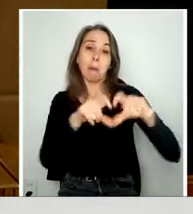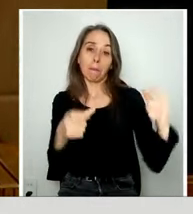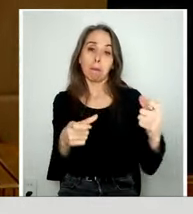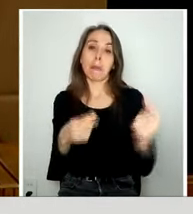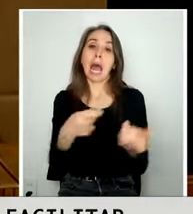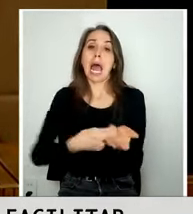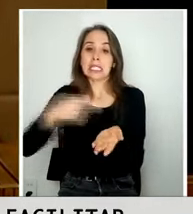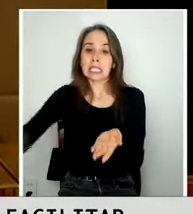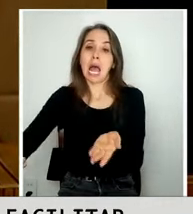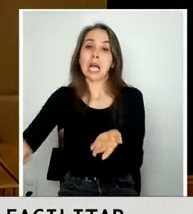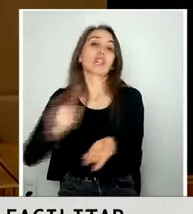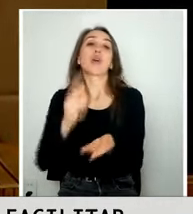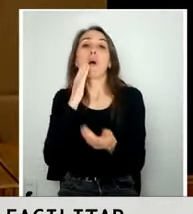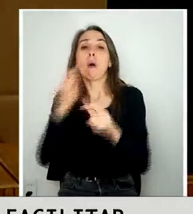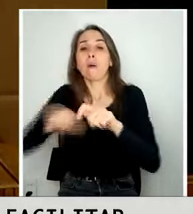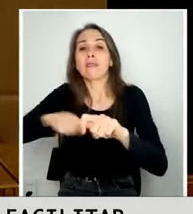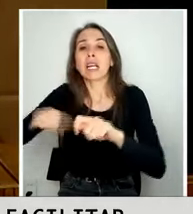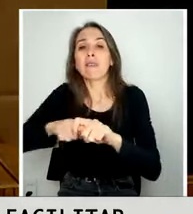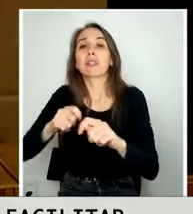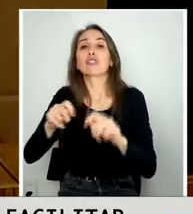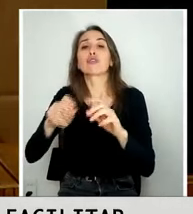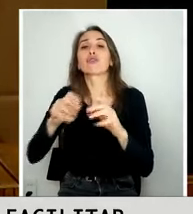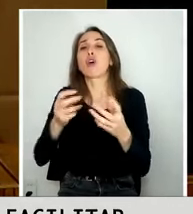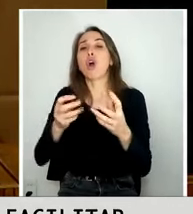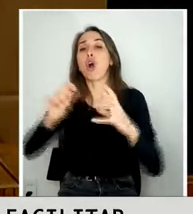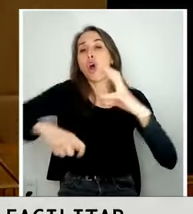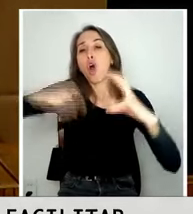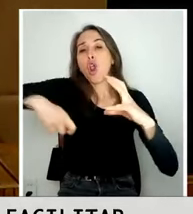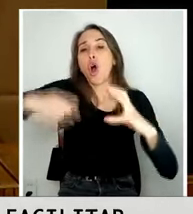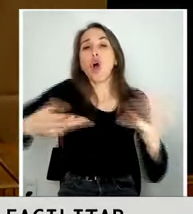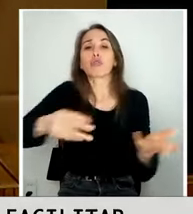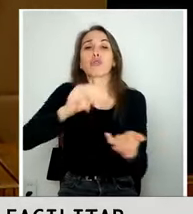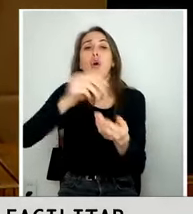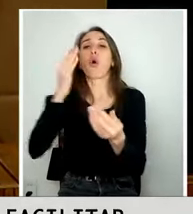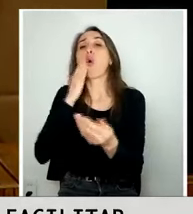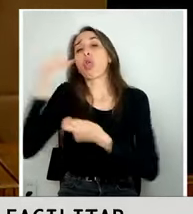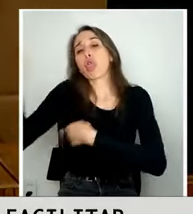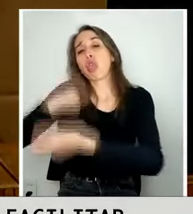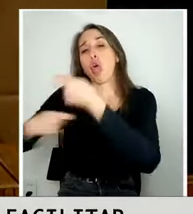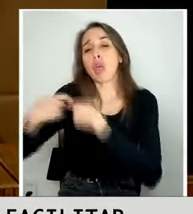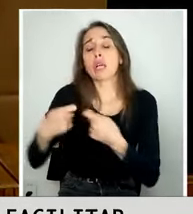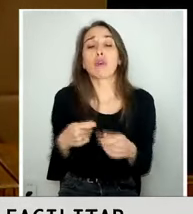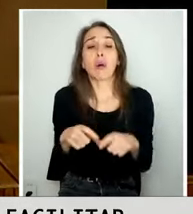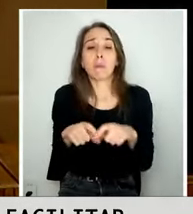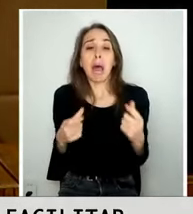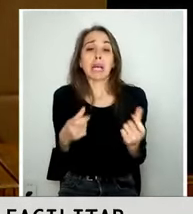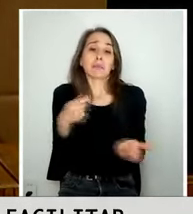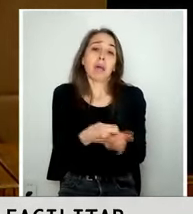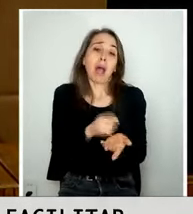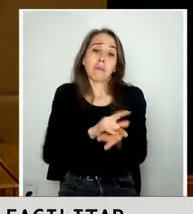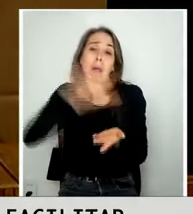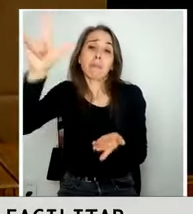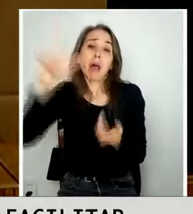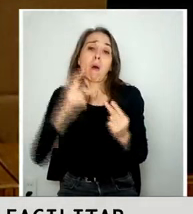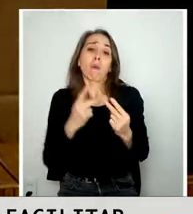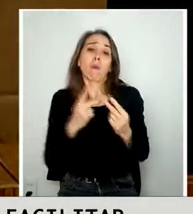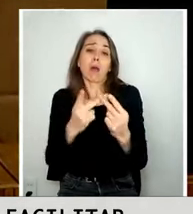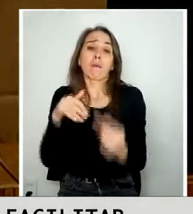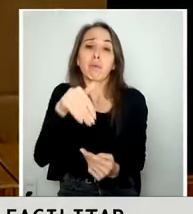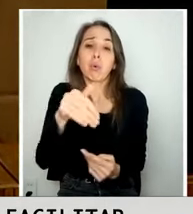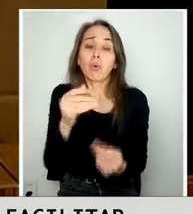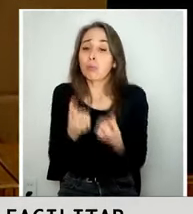haciendo beneficio para financiar estos traslados que para ellos muchas veces es imposible